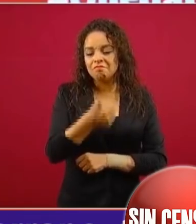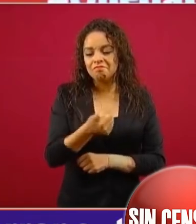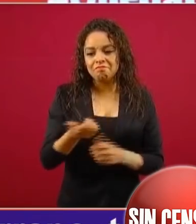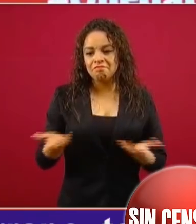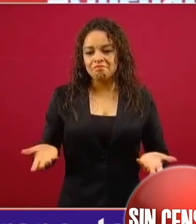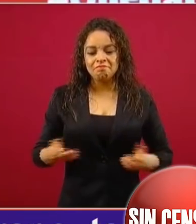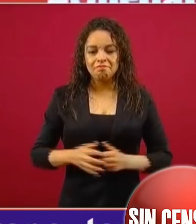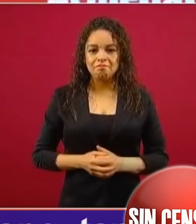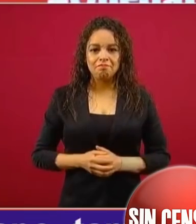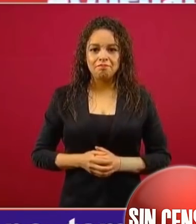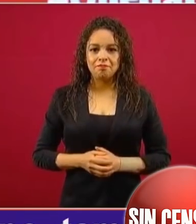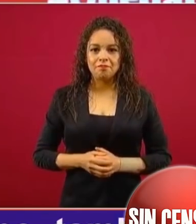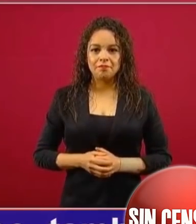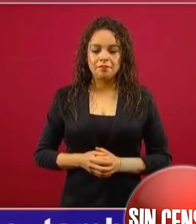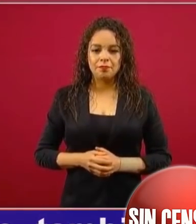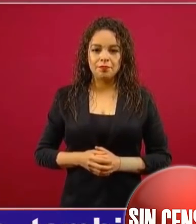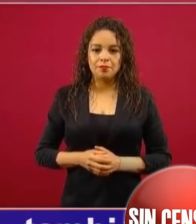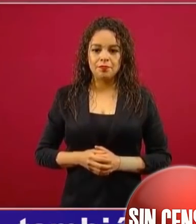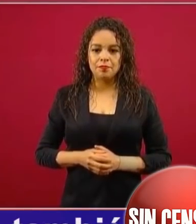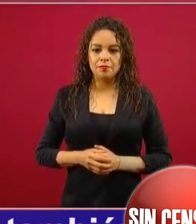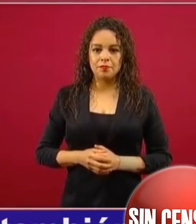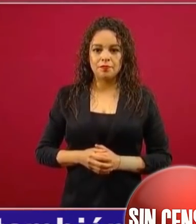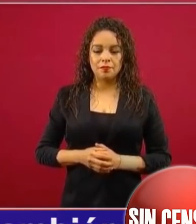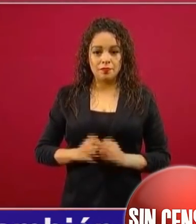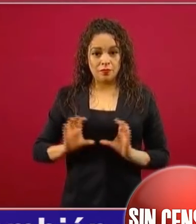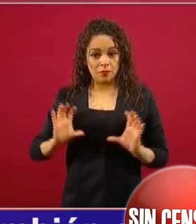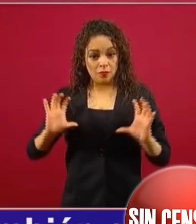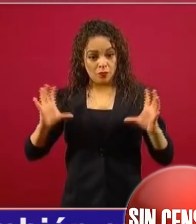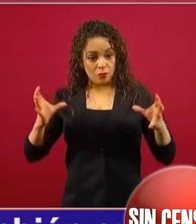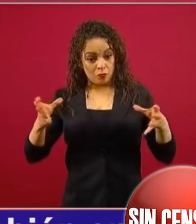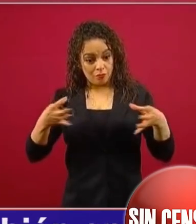Toda esta industria